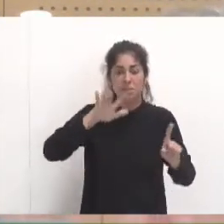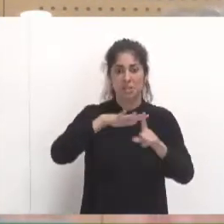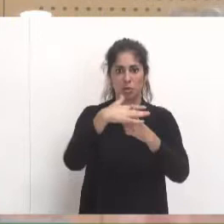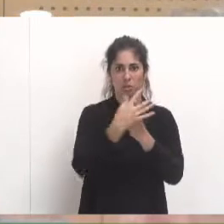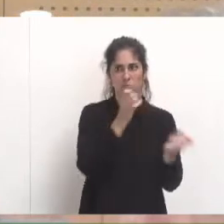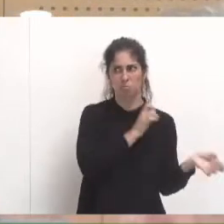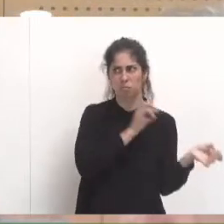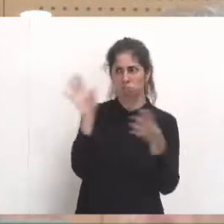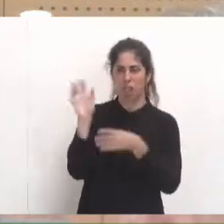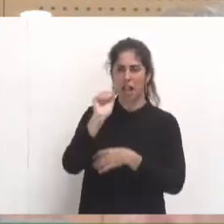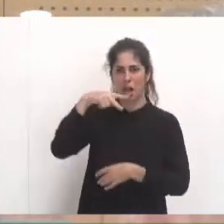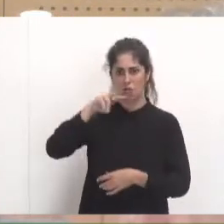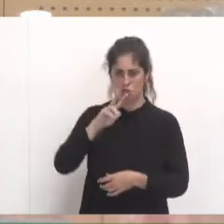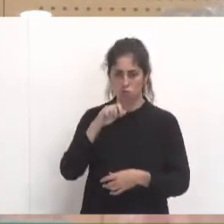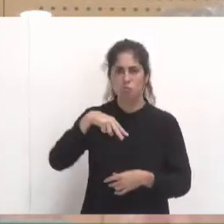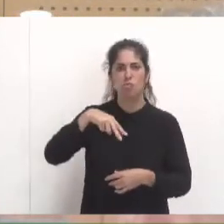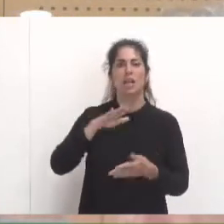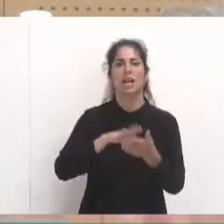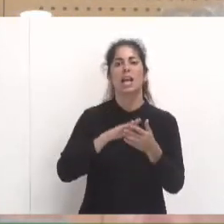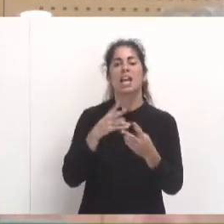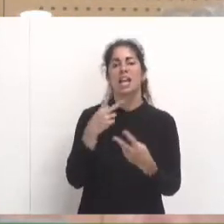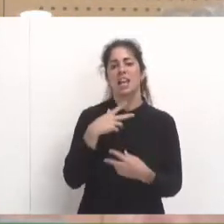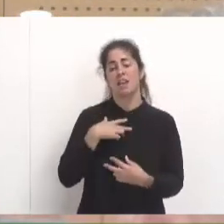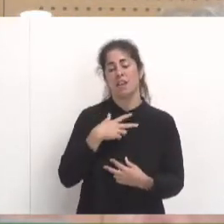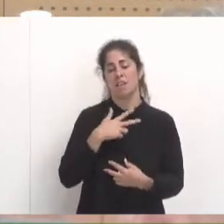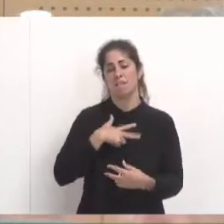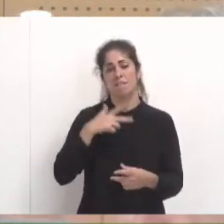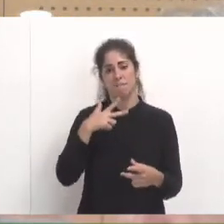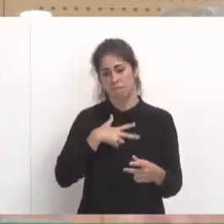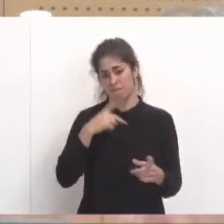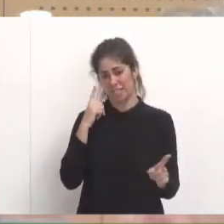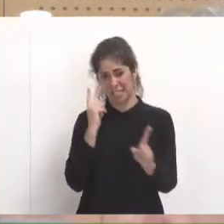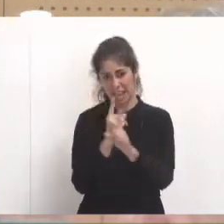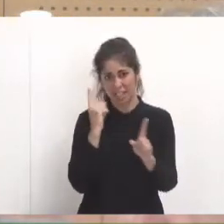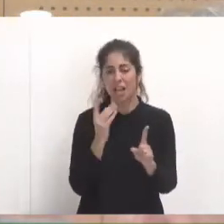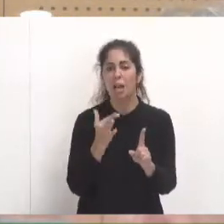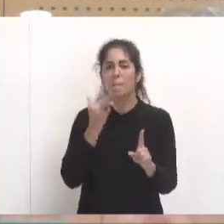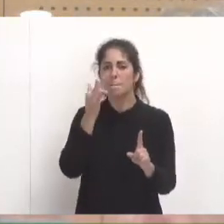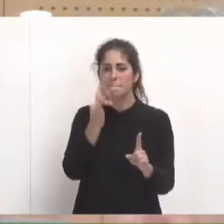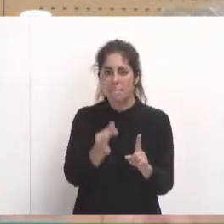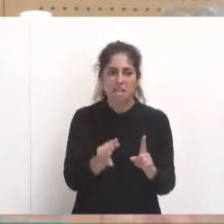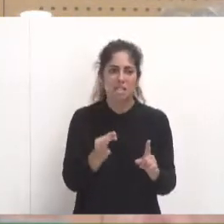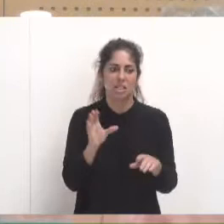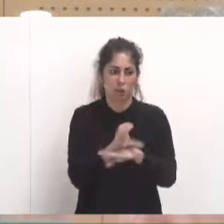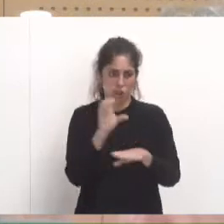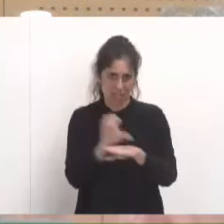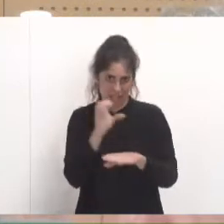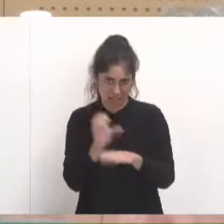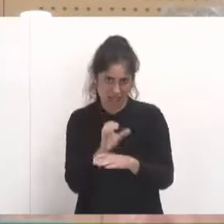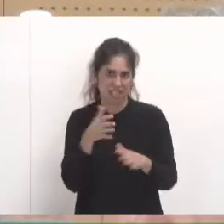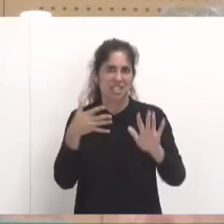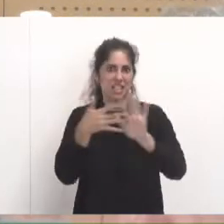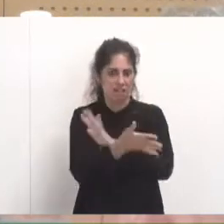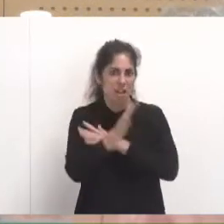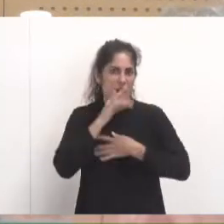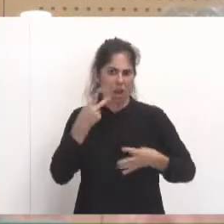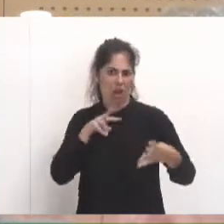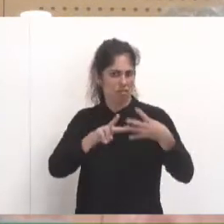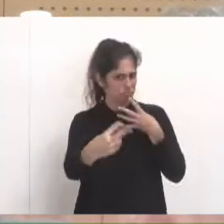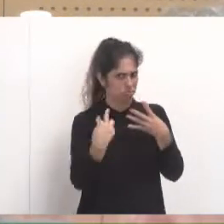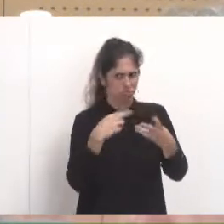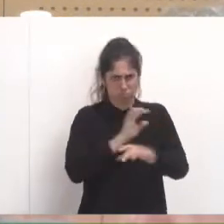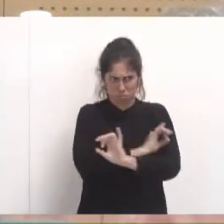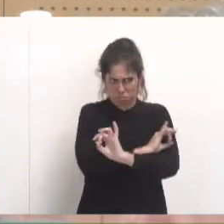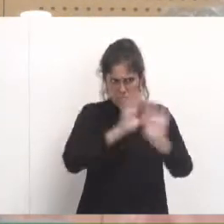a la Fiscalía y a la Viceconsejería. Por lo tanto, ha habido transparencia máxima. Y usted aquí está poniendo en duda esas cuestiones,